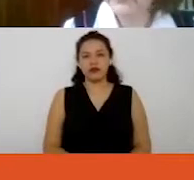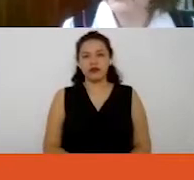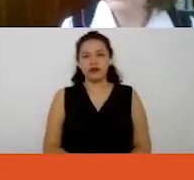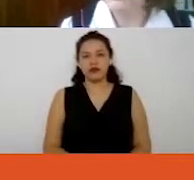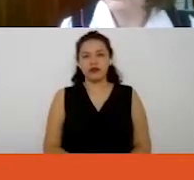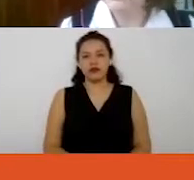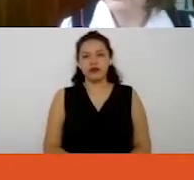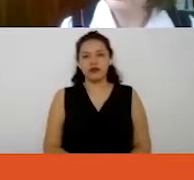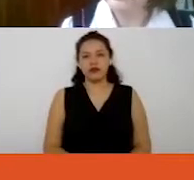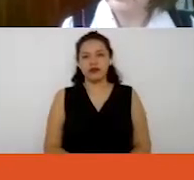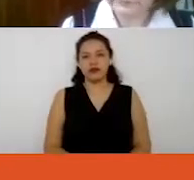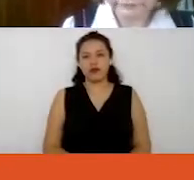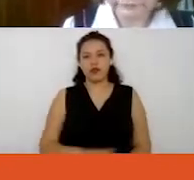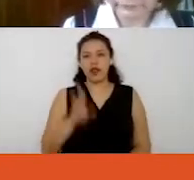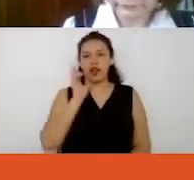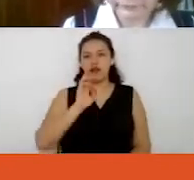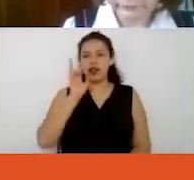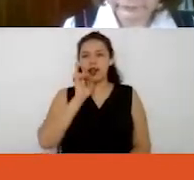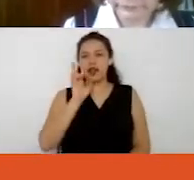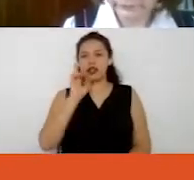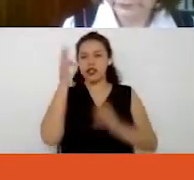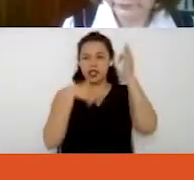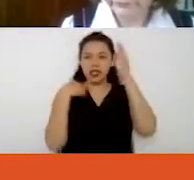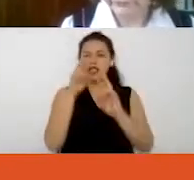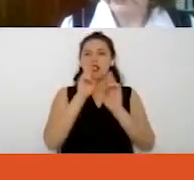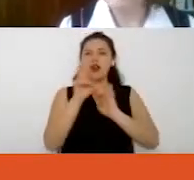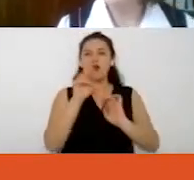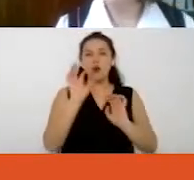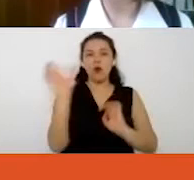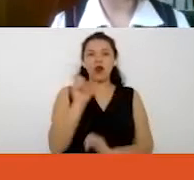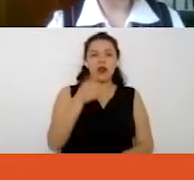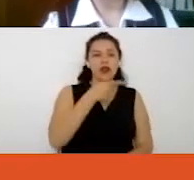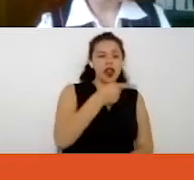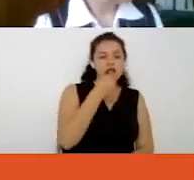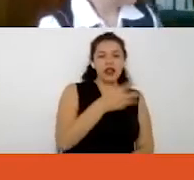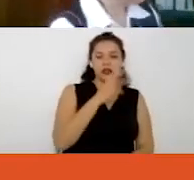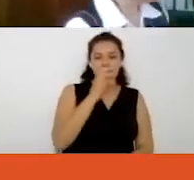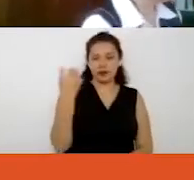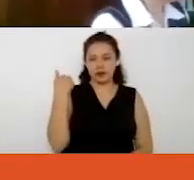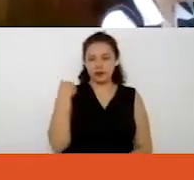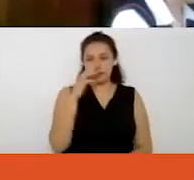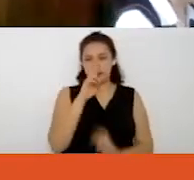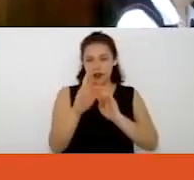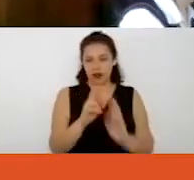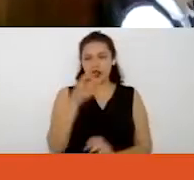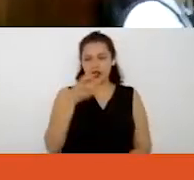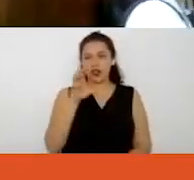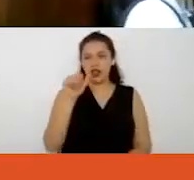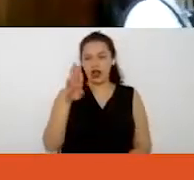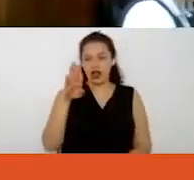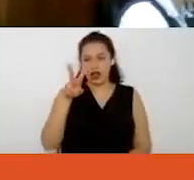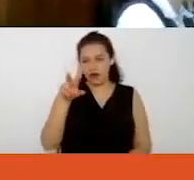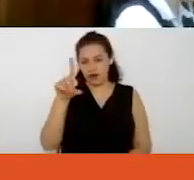Que a ver si responde estímulos verbales. Ajá, eso era parte de lo que es AVDI.